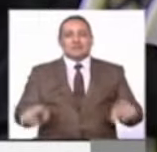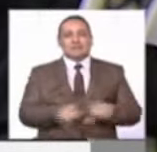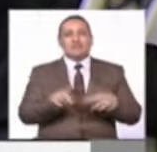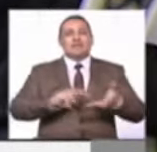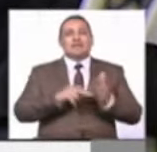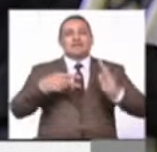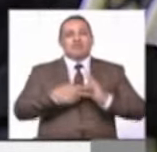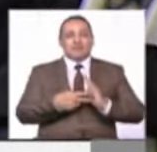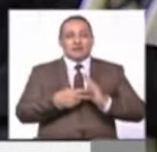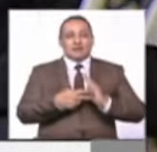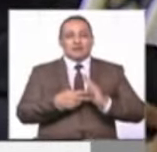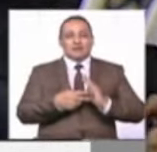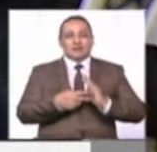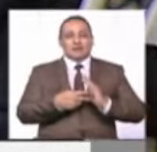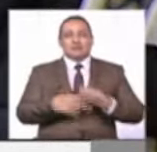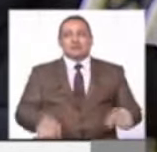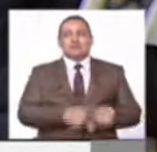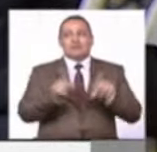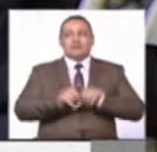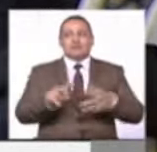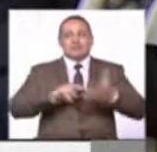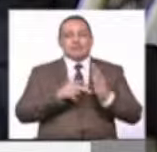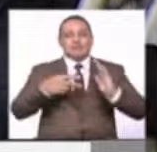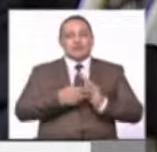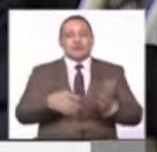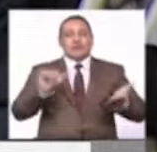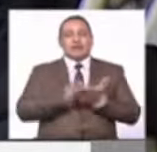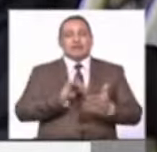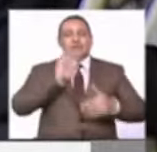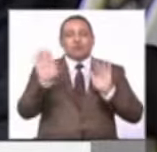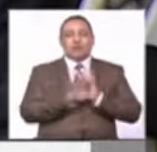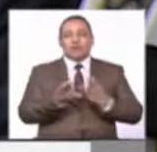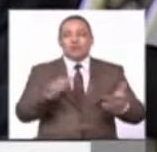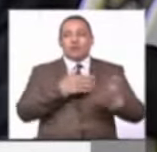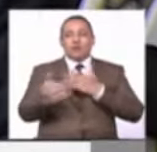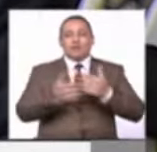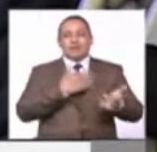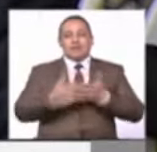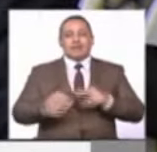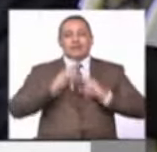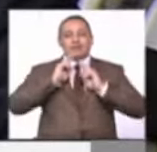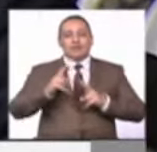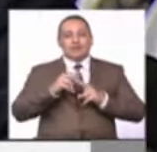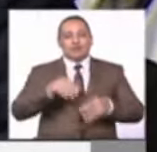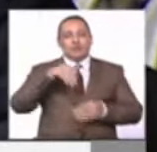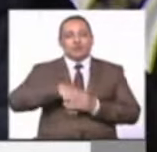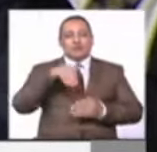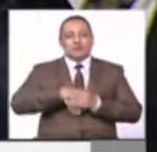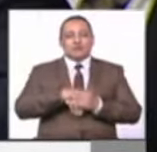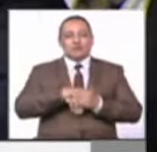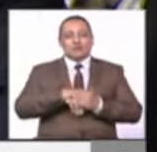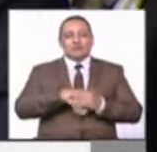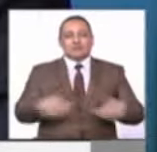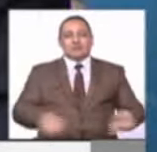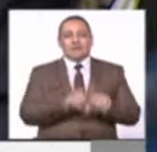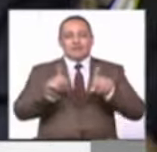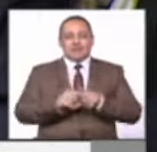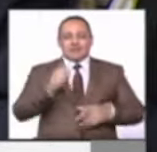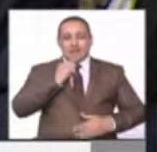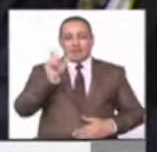significa esto significa que sea cual sea el resultado de esta votación mi